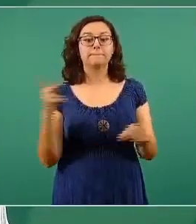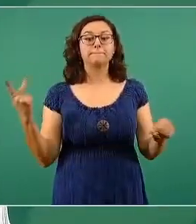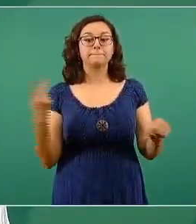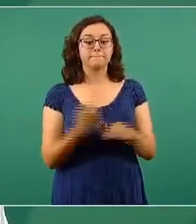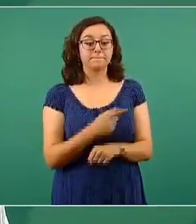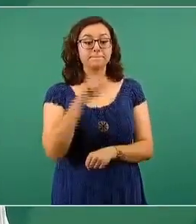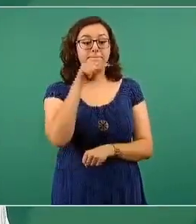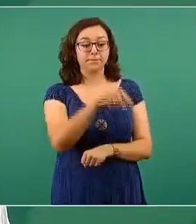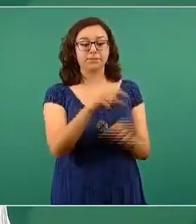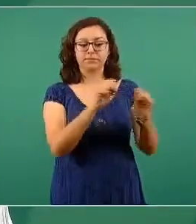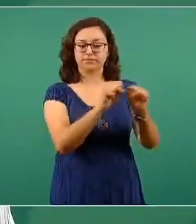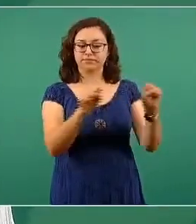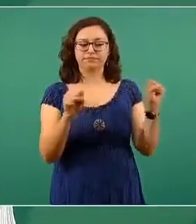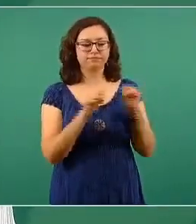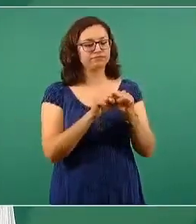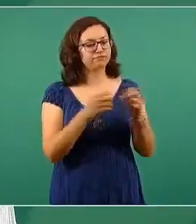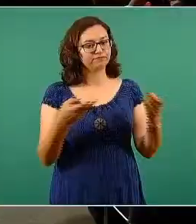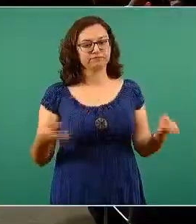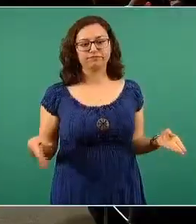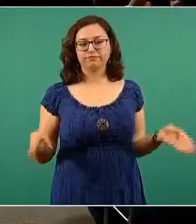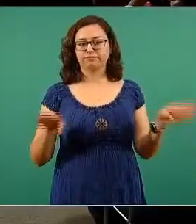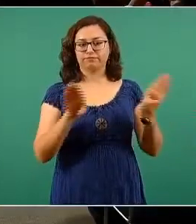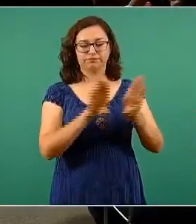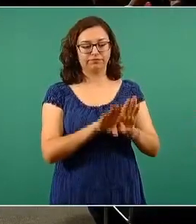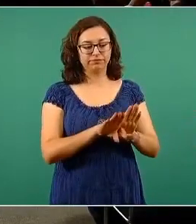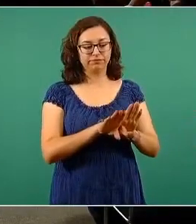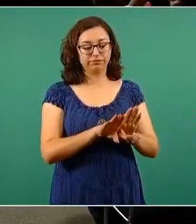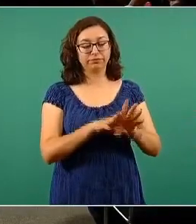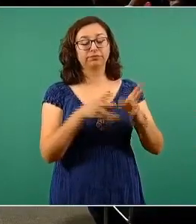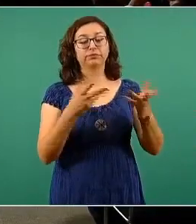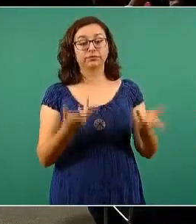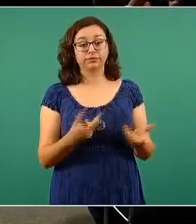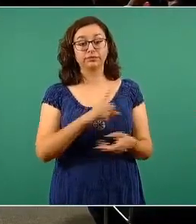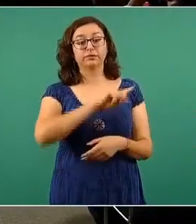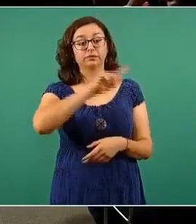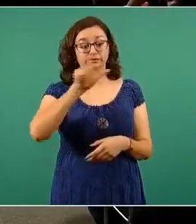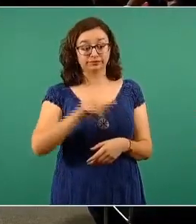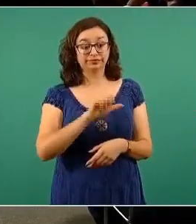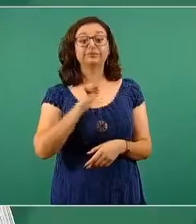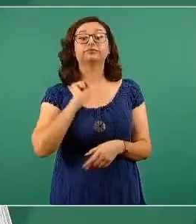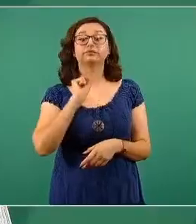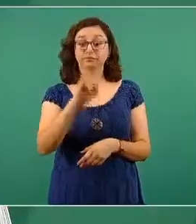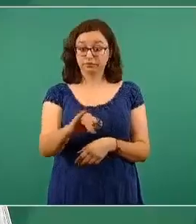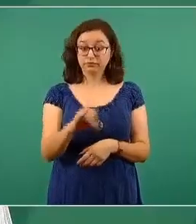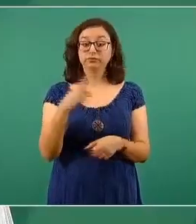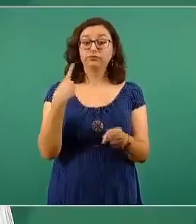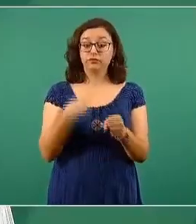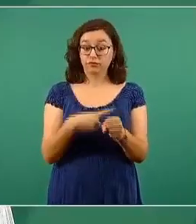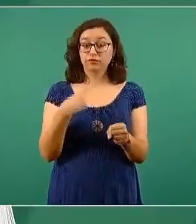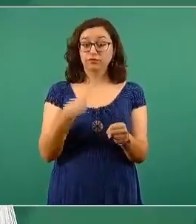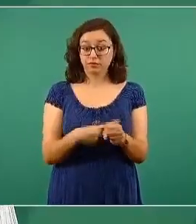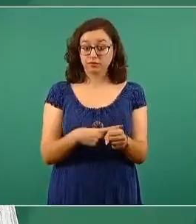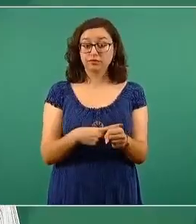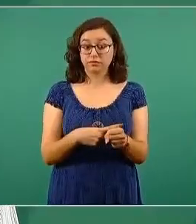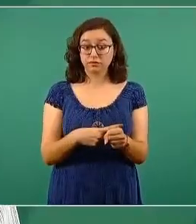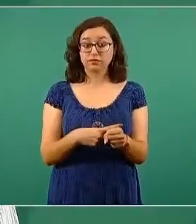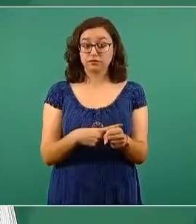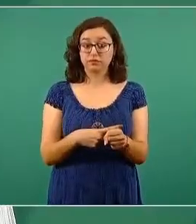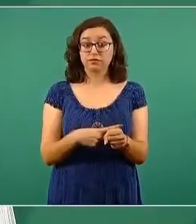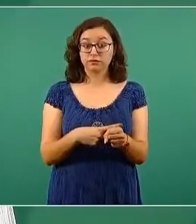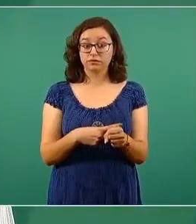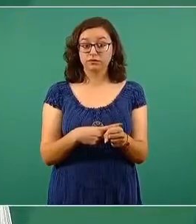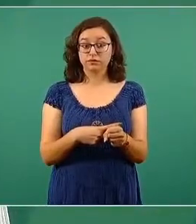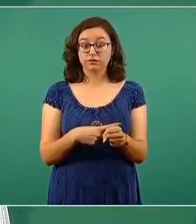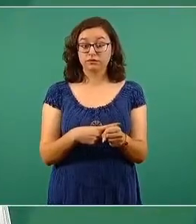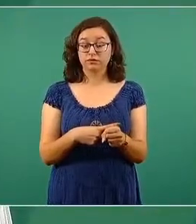actividad en este espacio. En el momento en que se confirma un caso, dado que se obviamente percibe